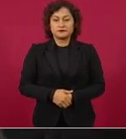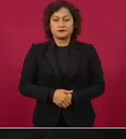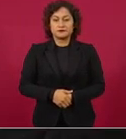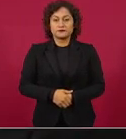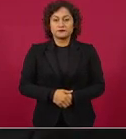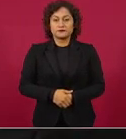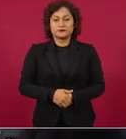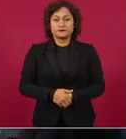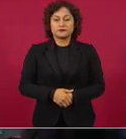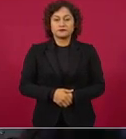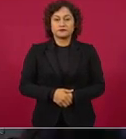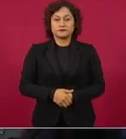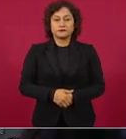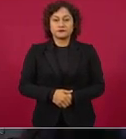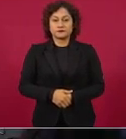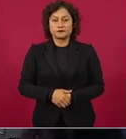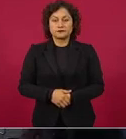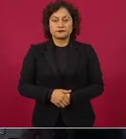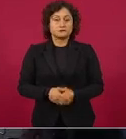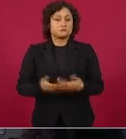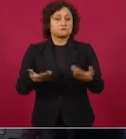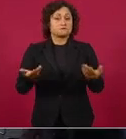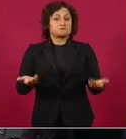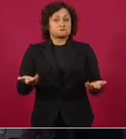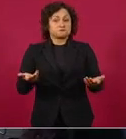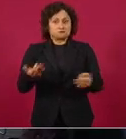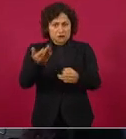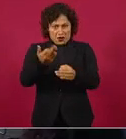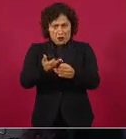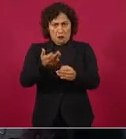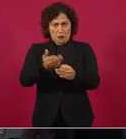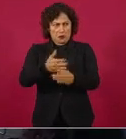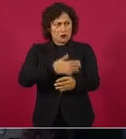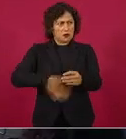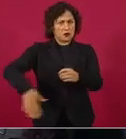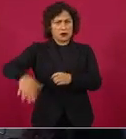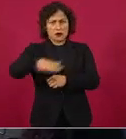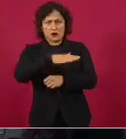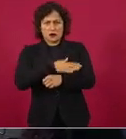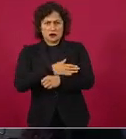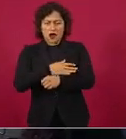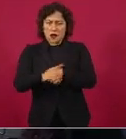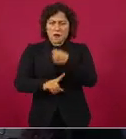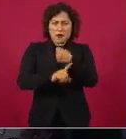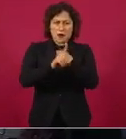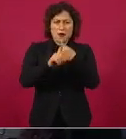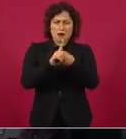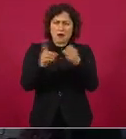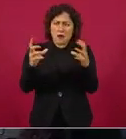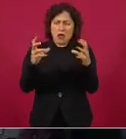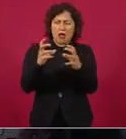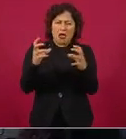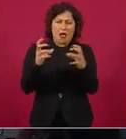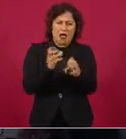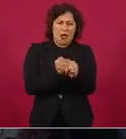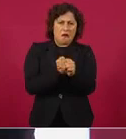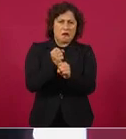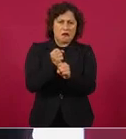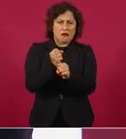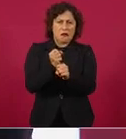¿Qué? ¿Esta violencia que padecemos no se originó por eso?